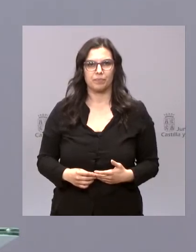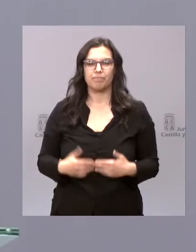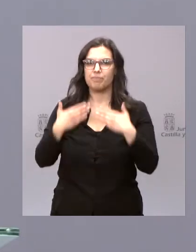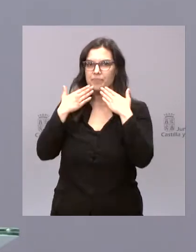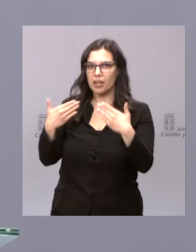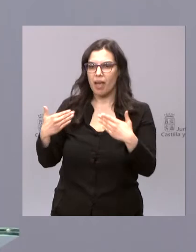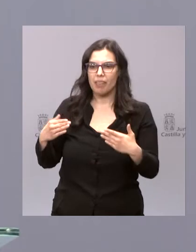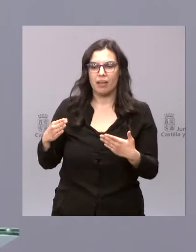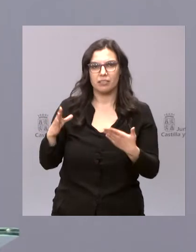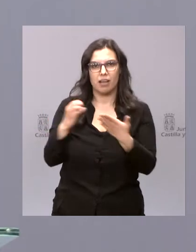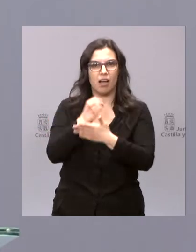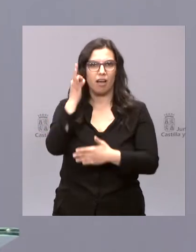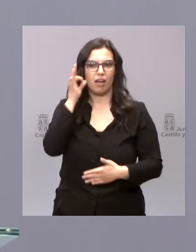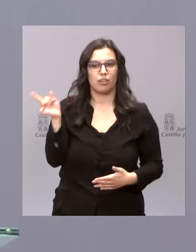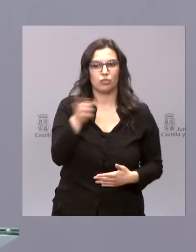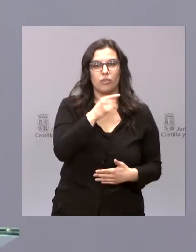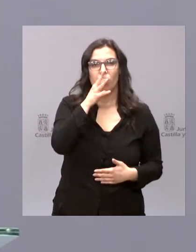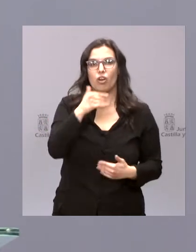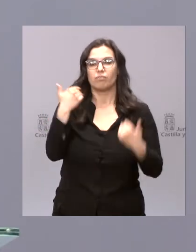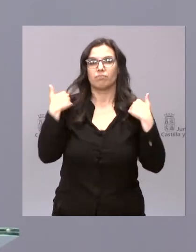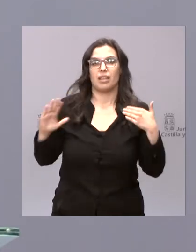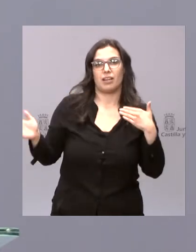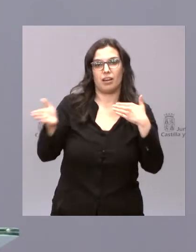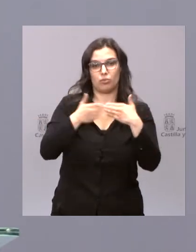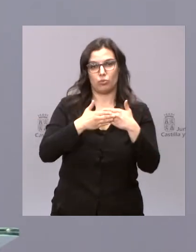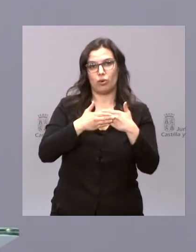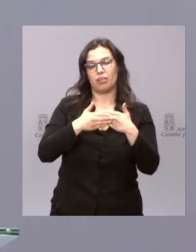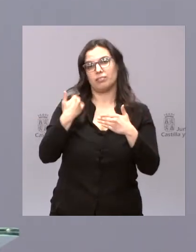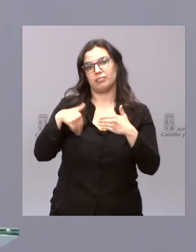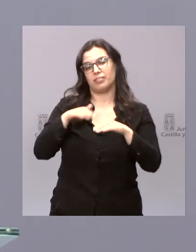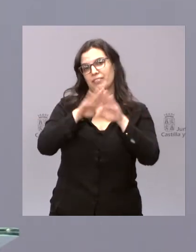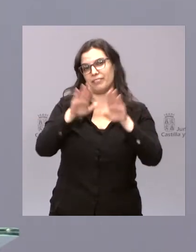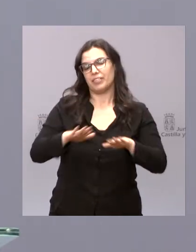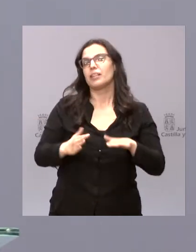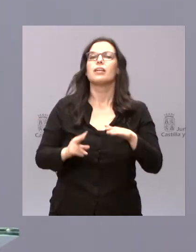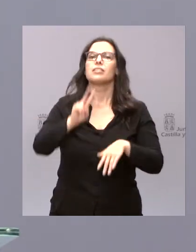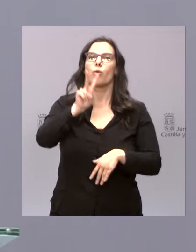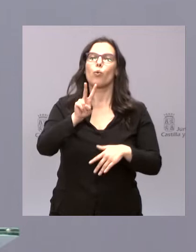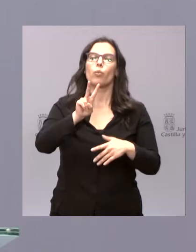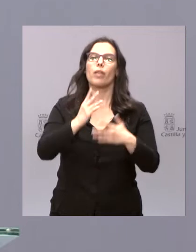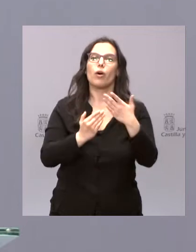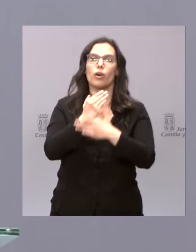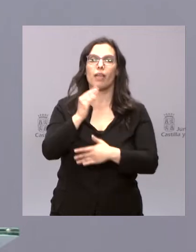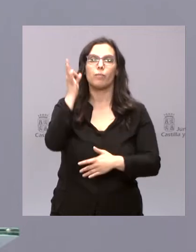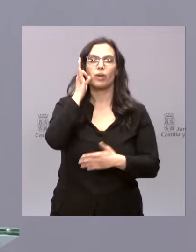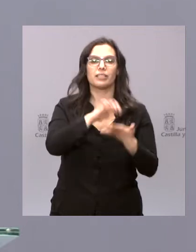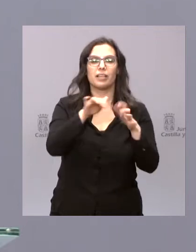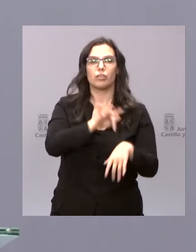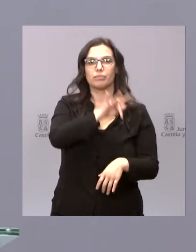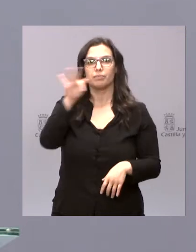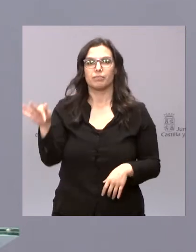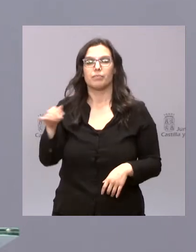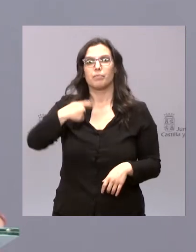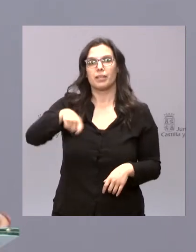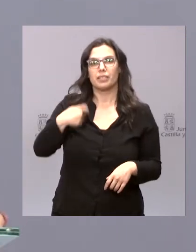Muchísimas gracias a todas. Para clausurar el acto y finalizar esta segunda jornada de la mujer en Castilla y León, tiene la palabra el presidente de la Junta, don Alfonso Fernández